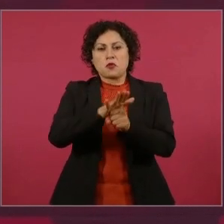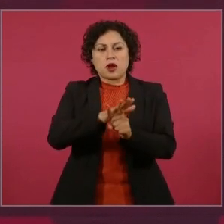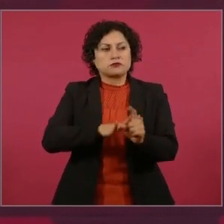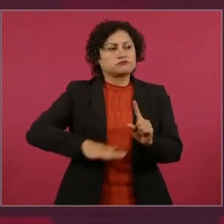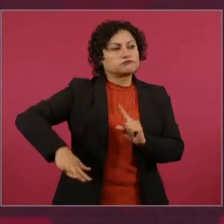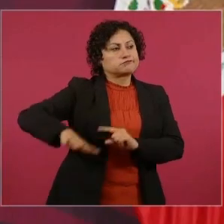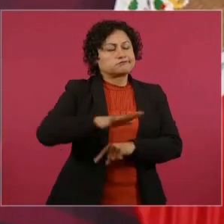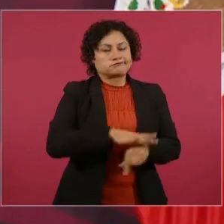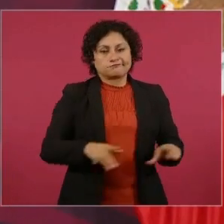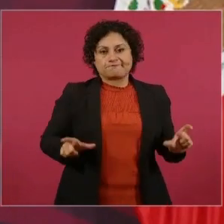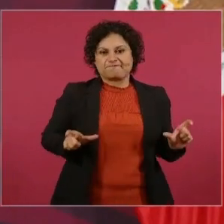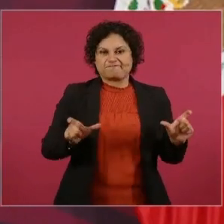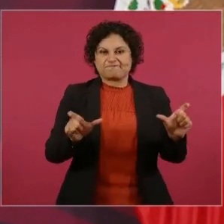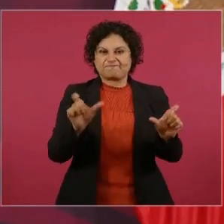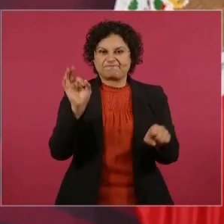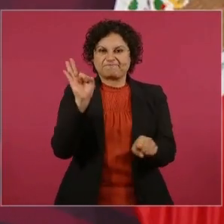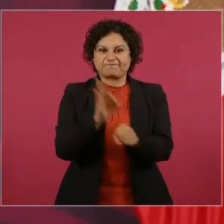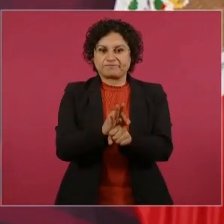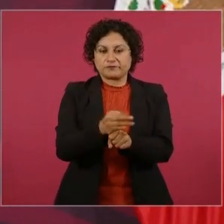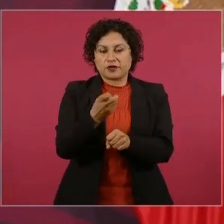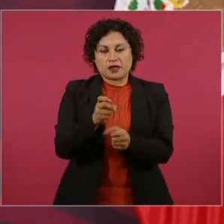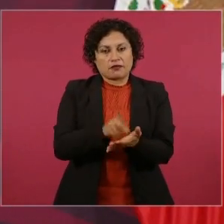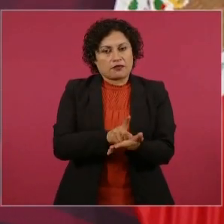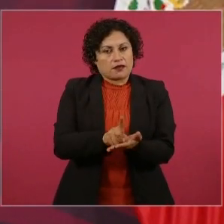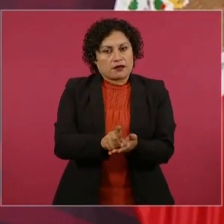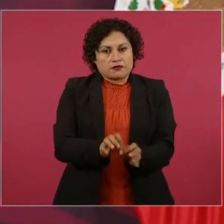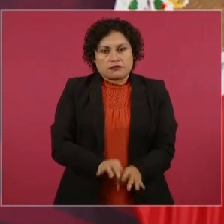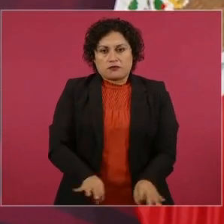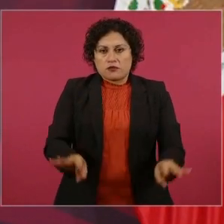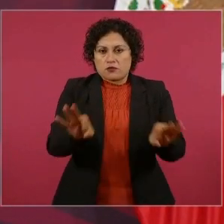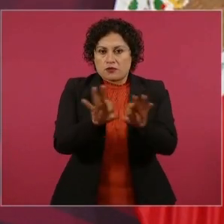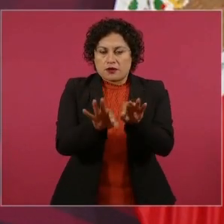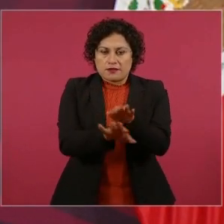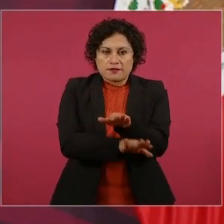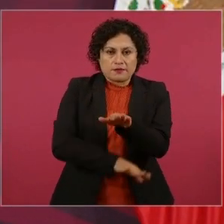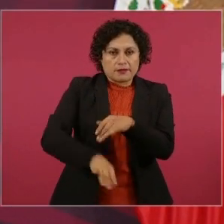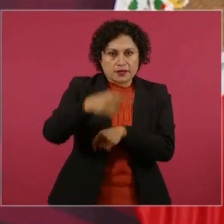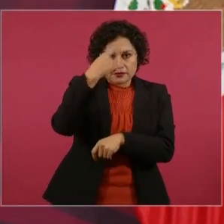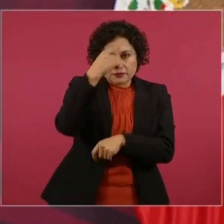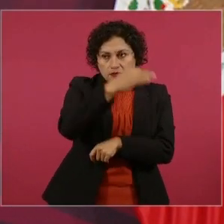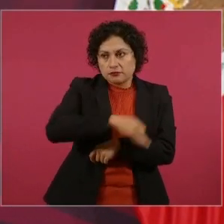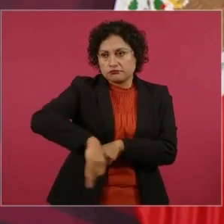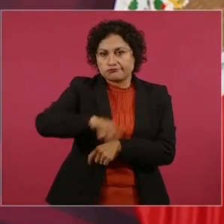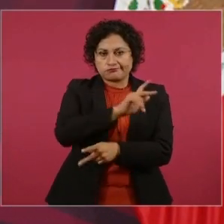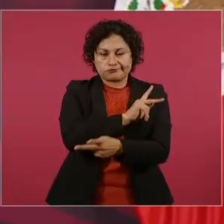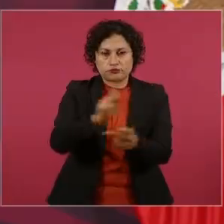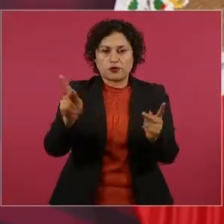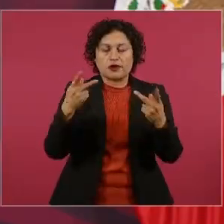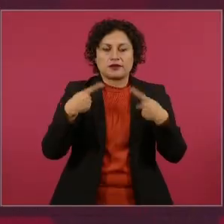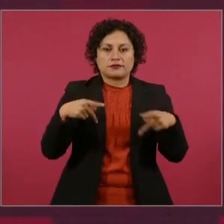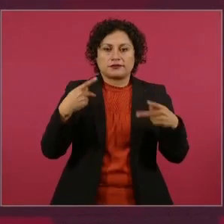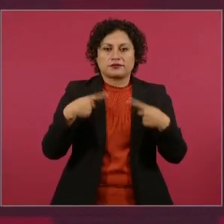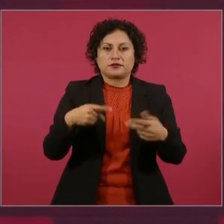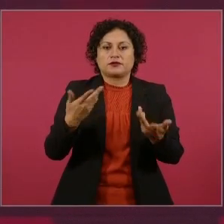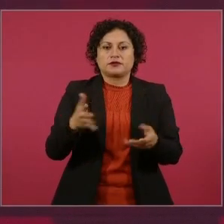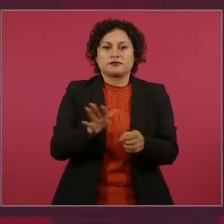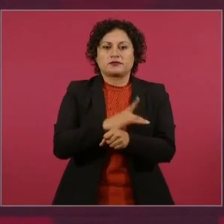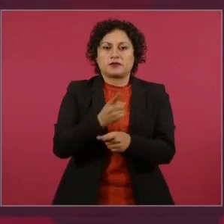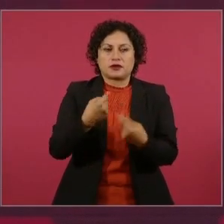pública es un derecho fundamental de la gente vivir libres de temores